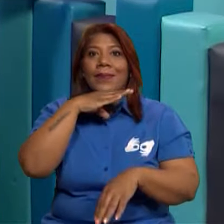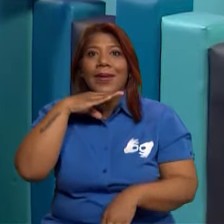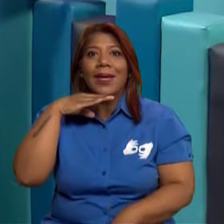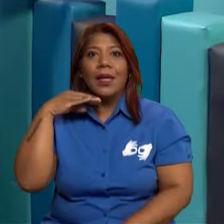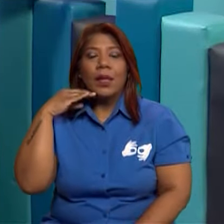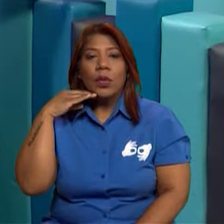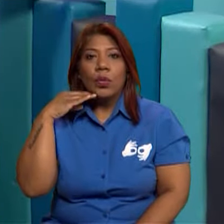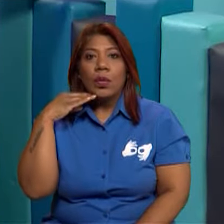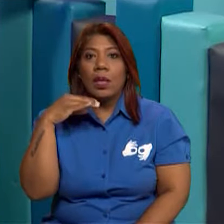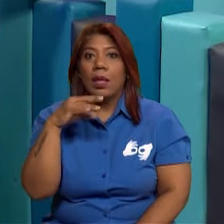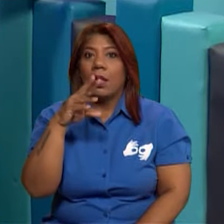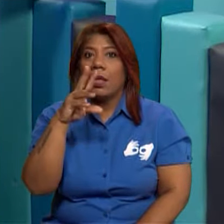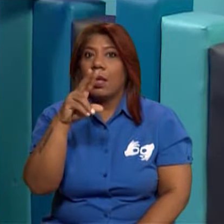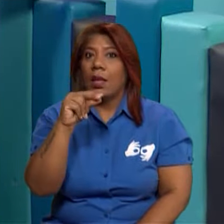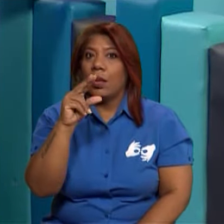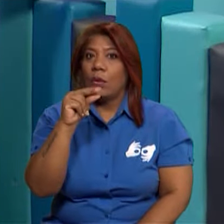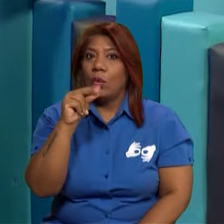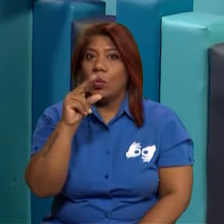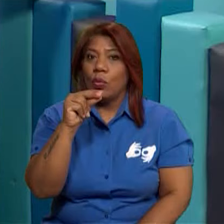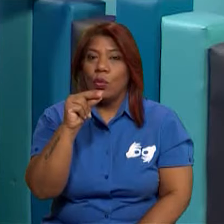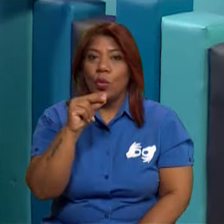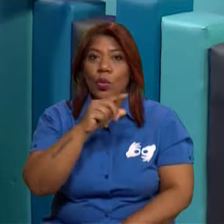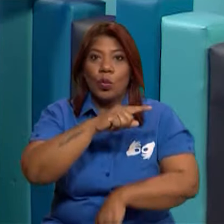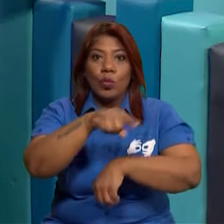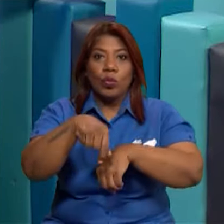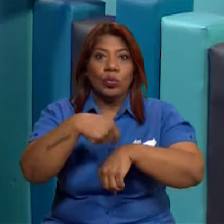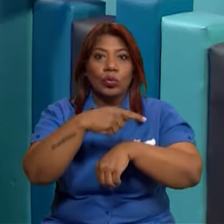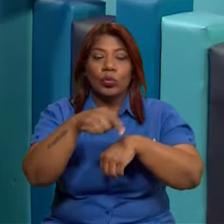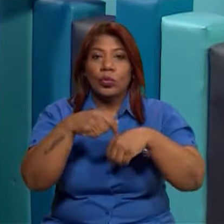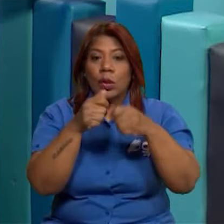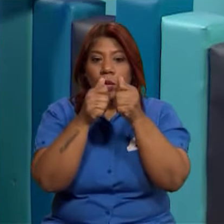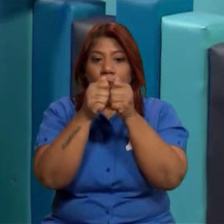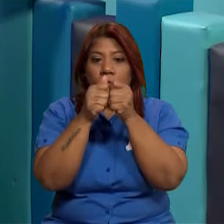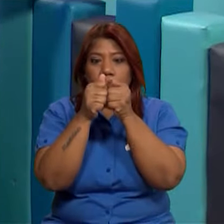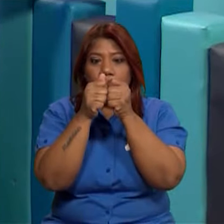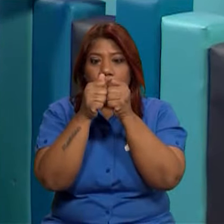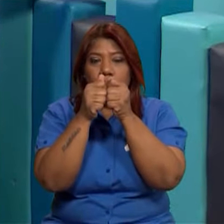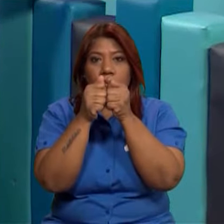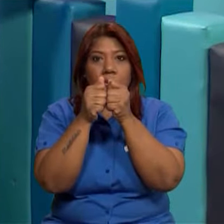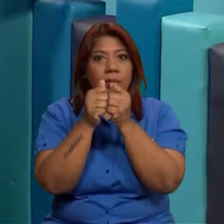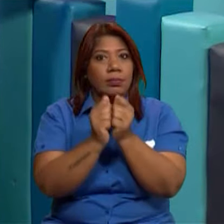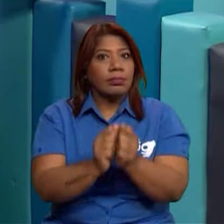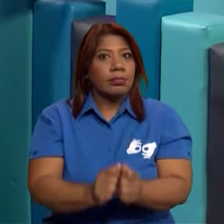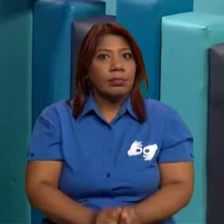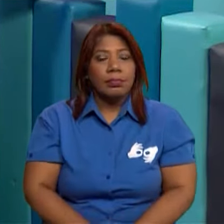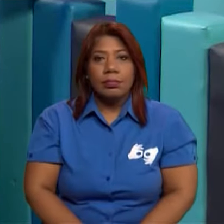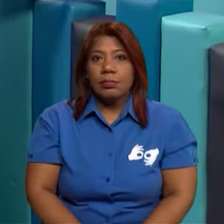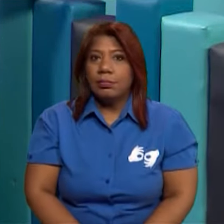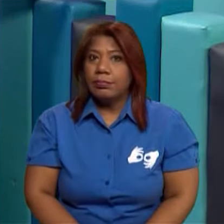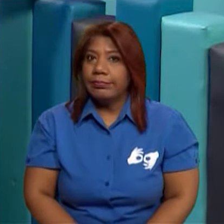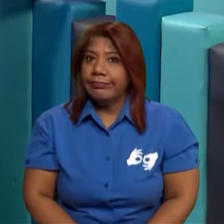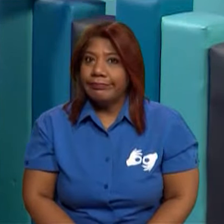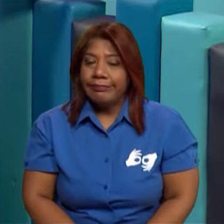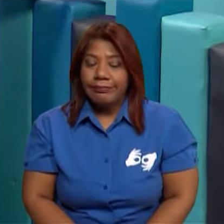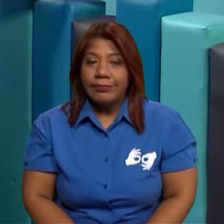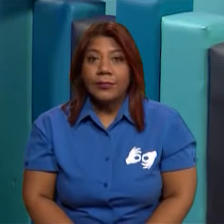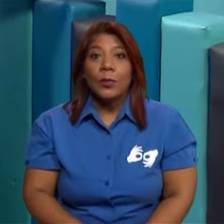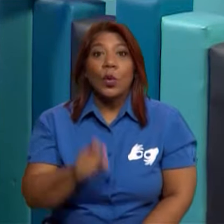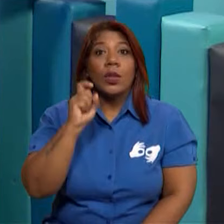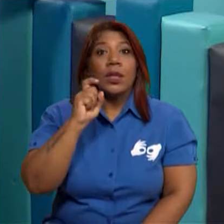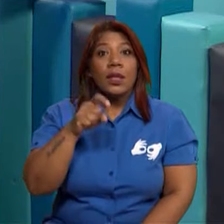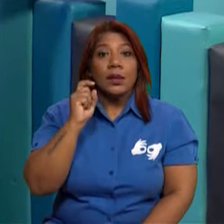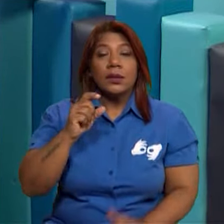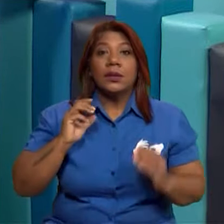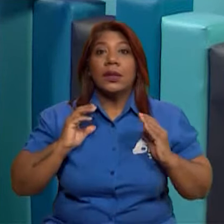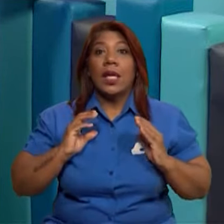siestita? Es algo que te va a ayudar para crecer fuerte y mejor, saludable. Tratar de dormir por